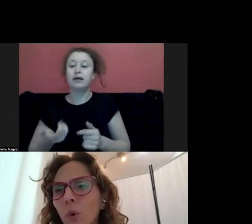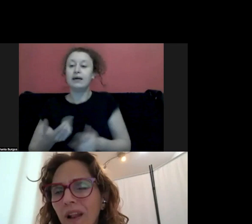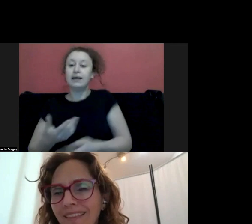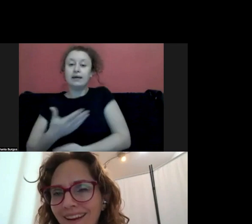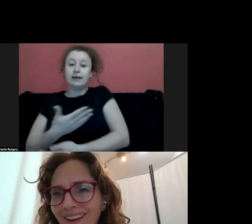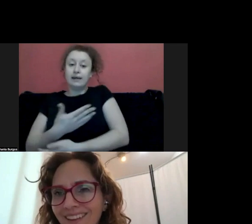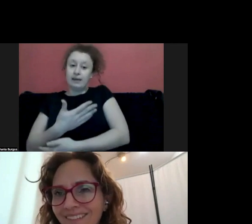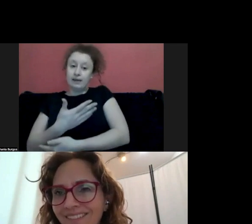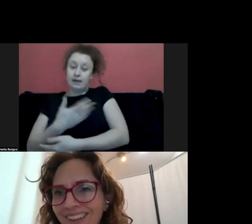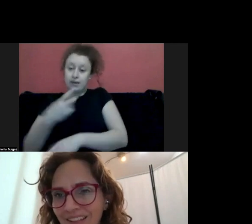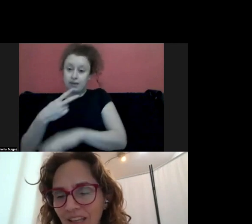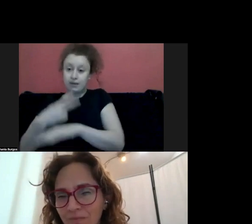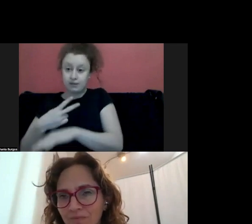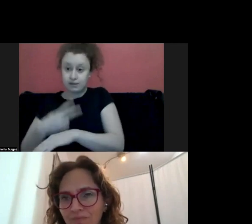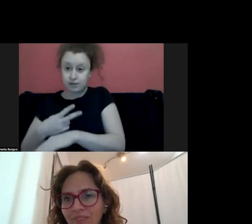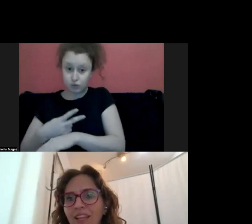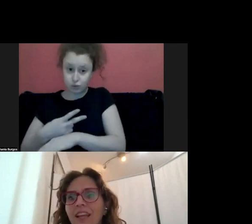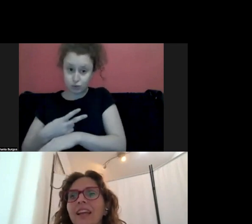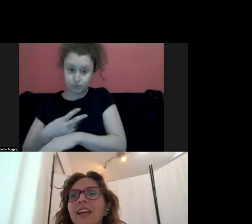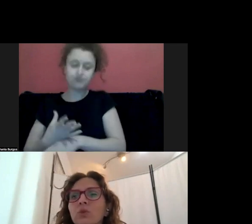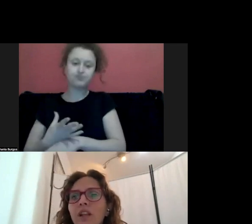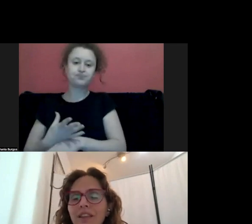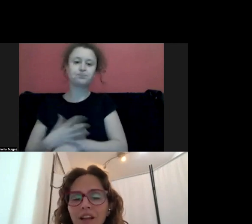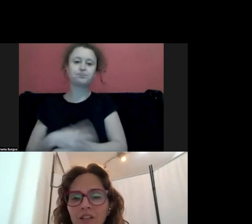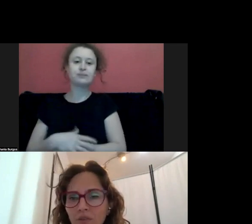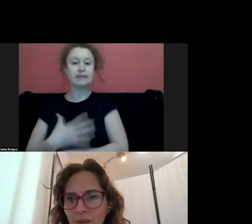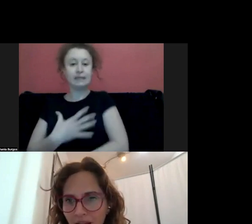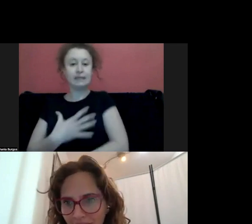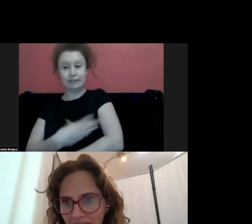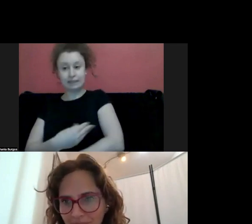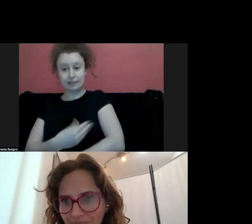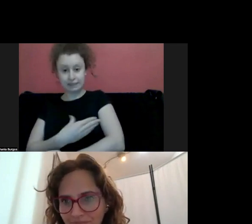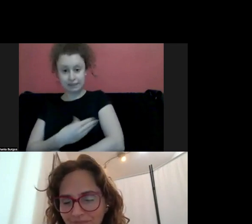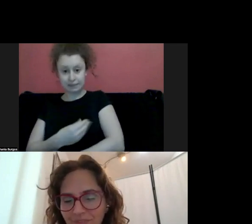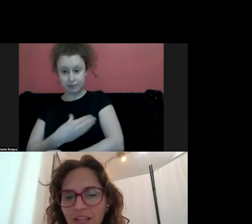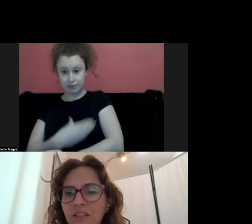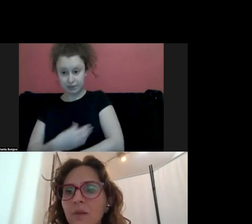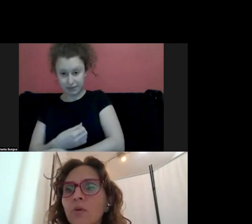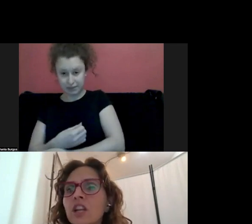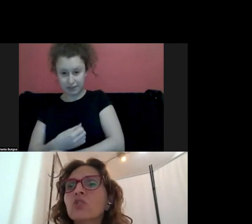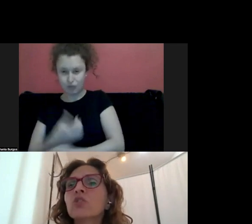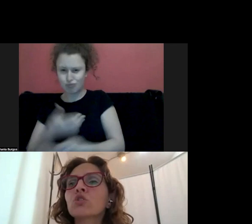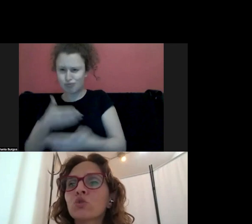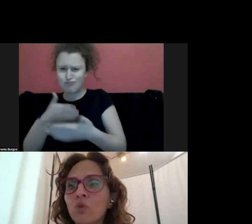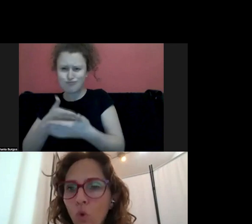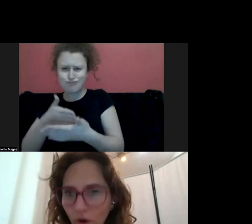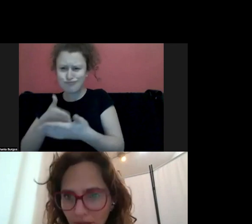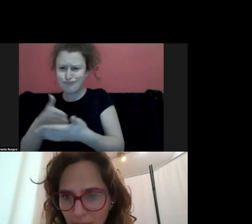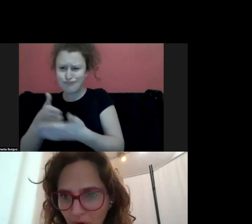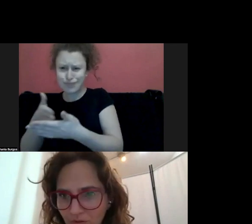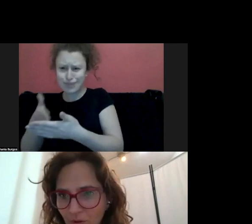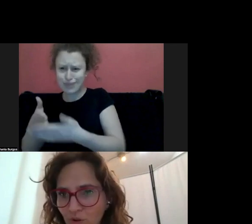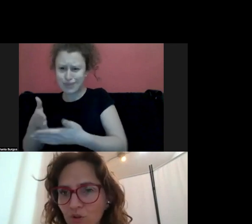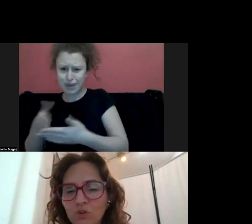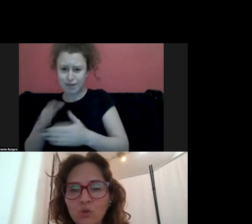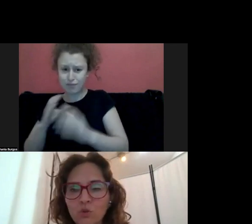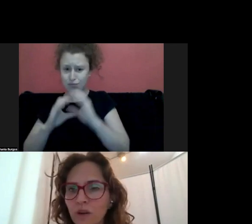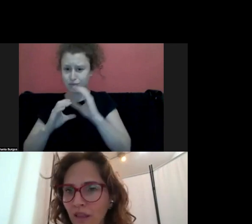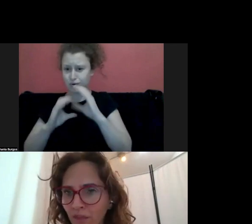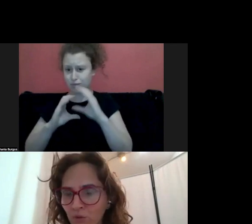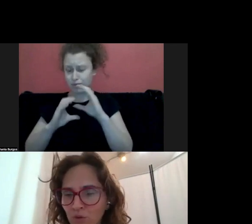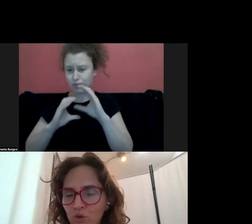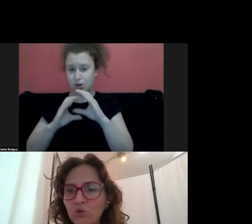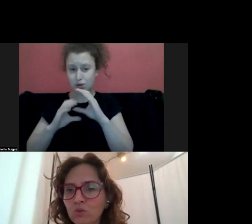una crueldad infinita. Que tú le digas a una madre que está poniendo su cuerpo,